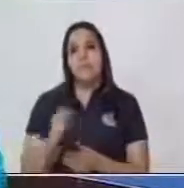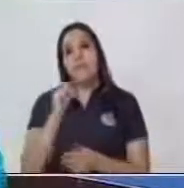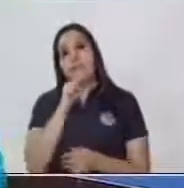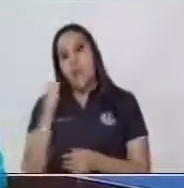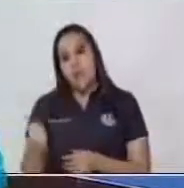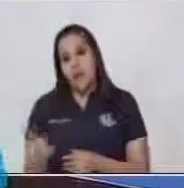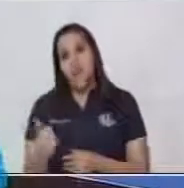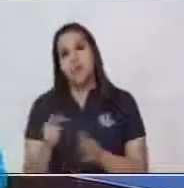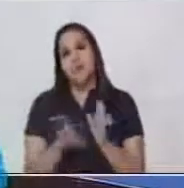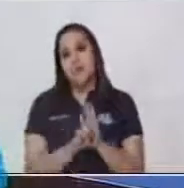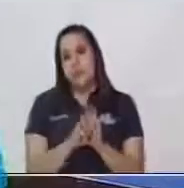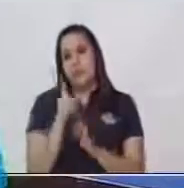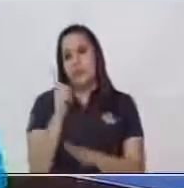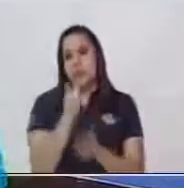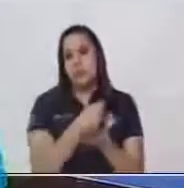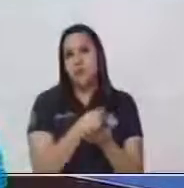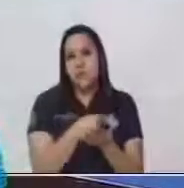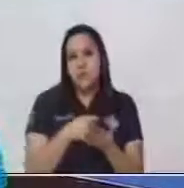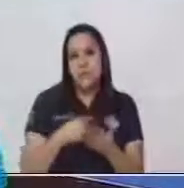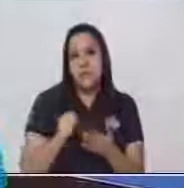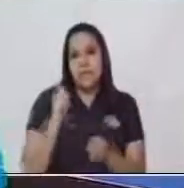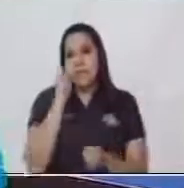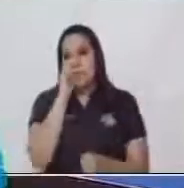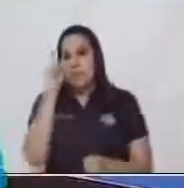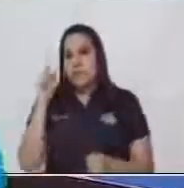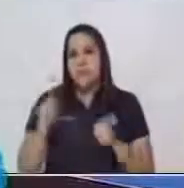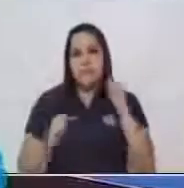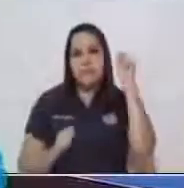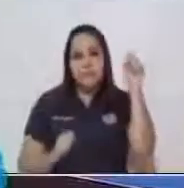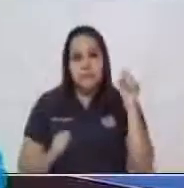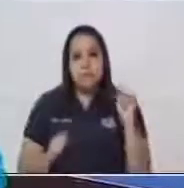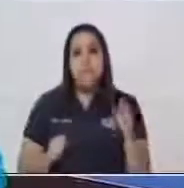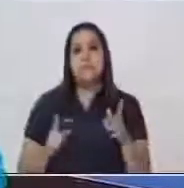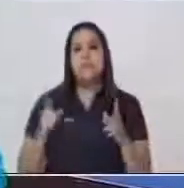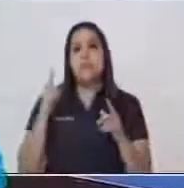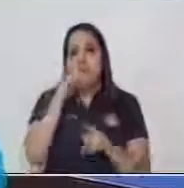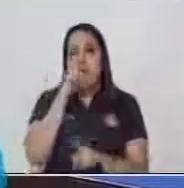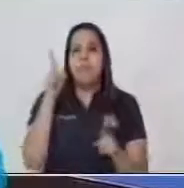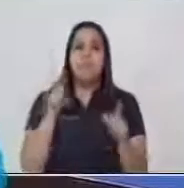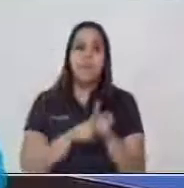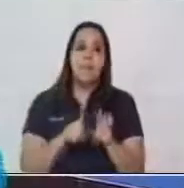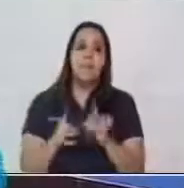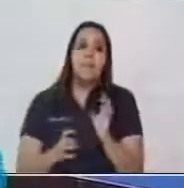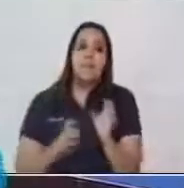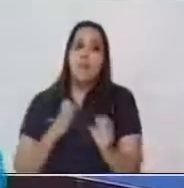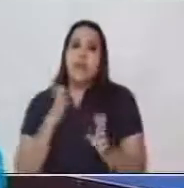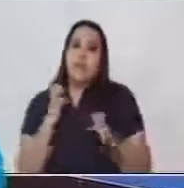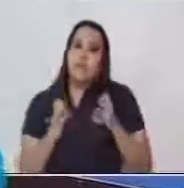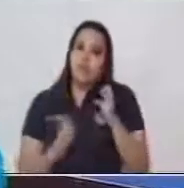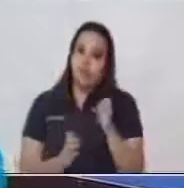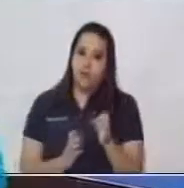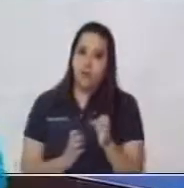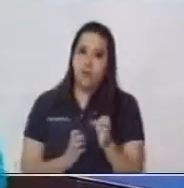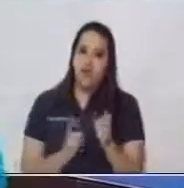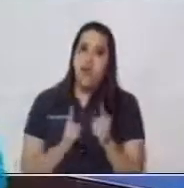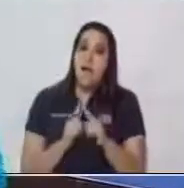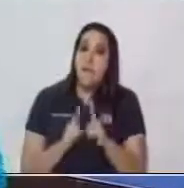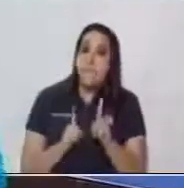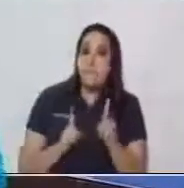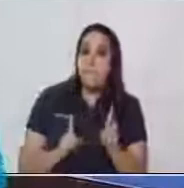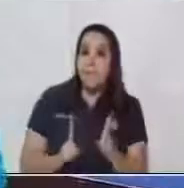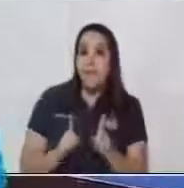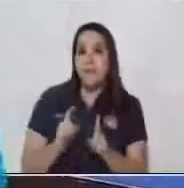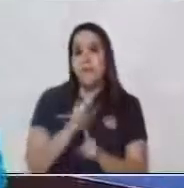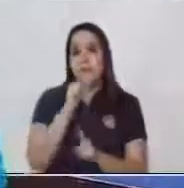casos se escriben en signos de admiración porque están expresando también una emoción, pero en algunos